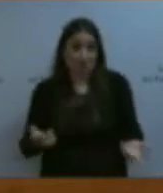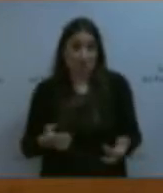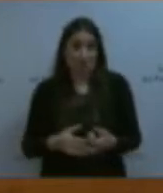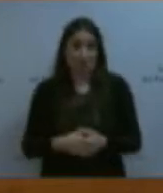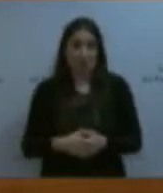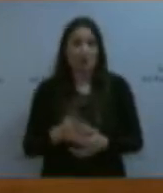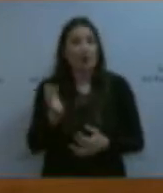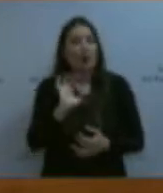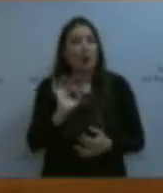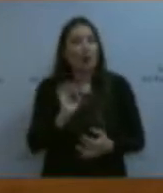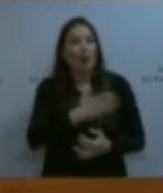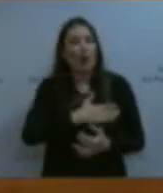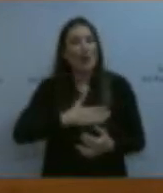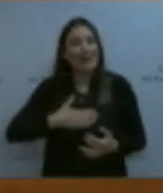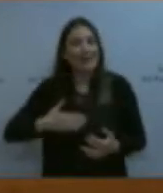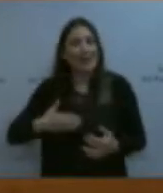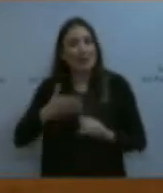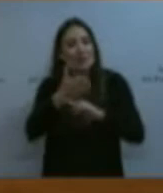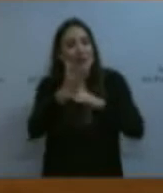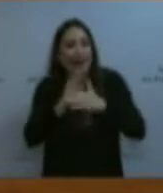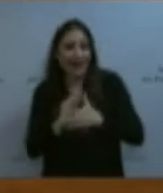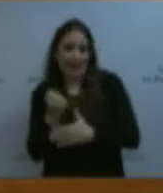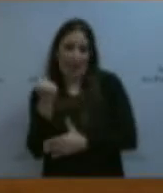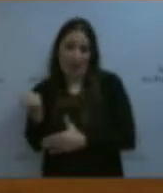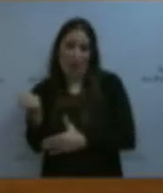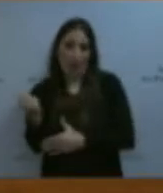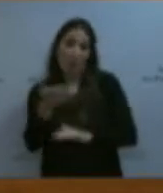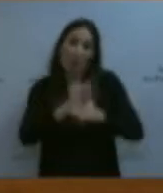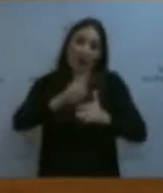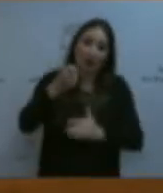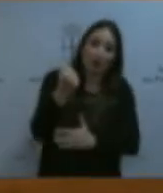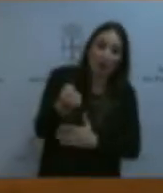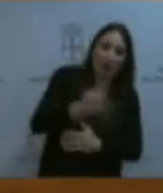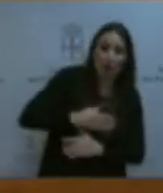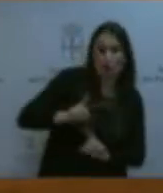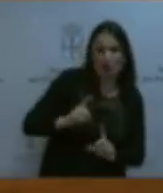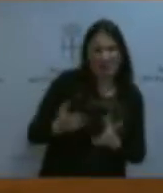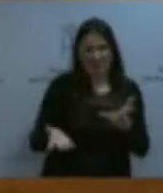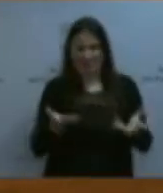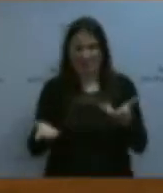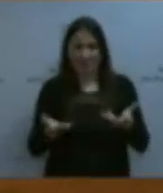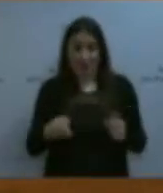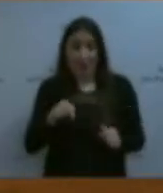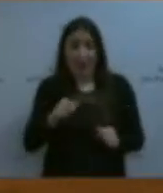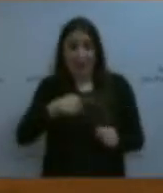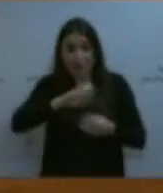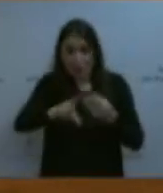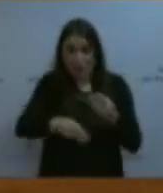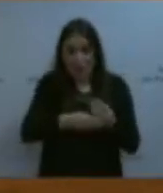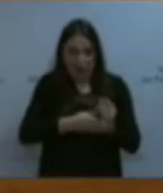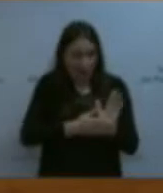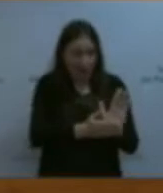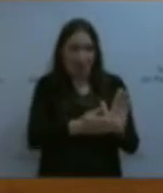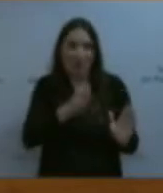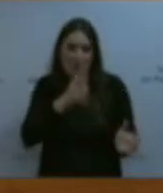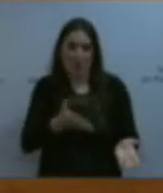¿O busquen apoyar a una parte del medio rural sí y a otra no? Bien, pues de ahí venía la nuestra enmienda, que no